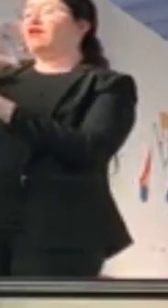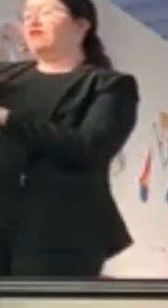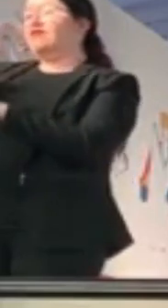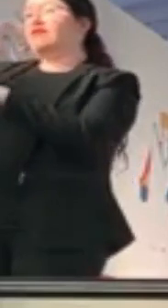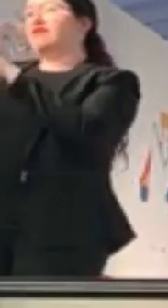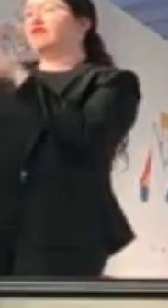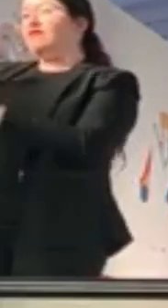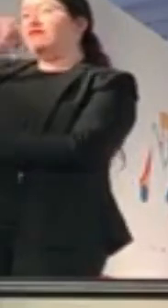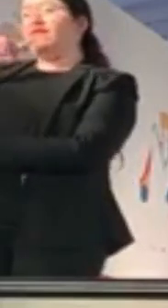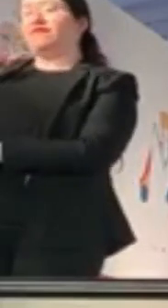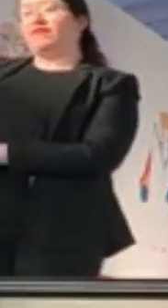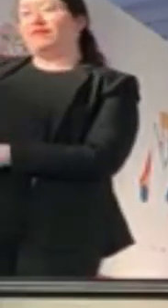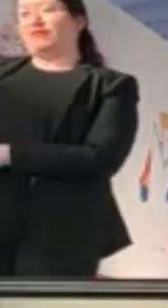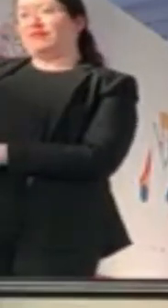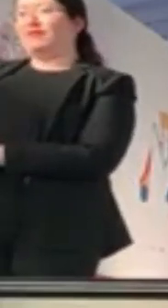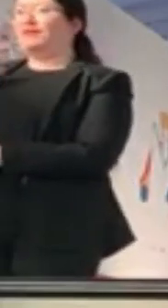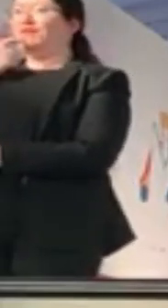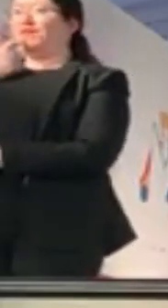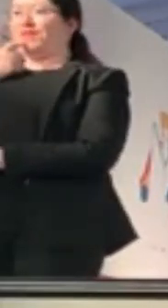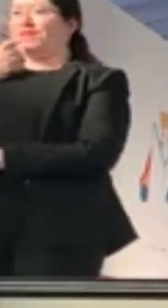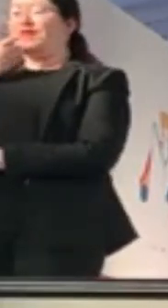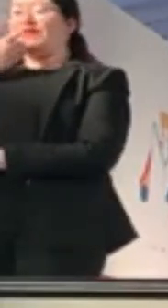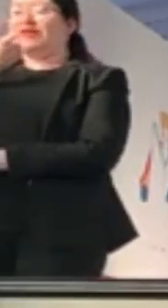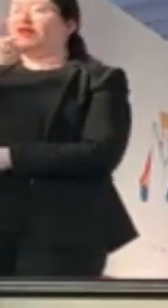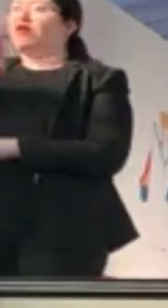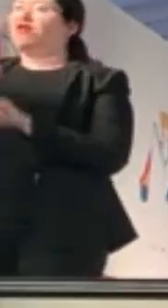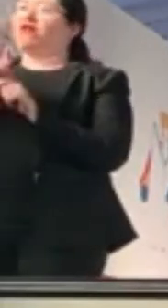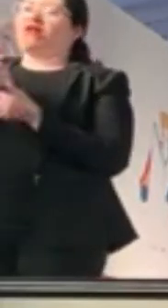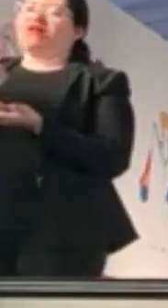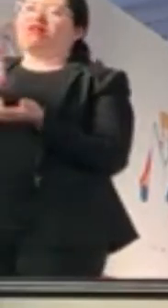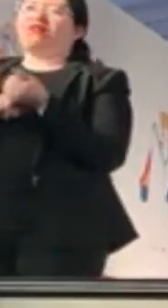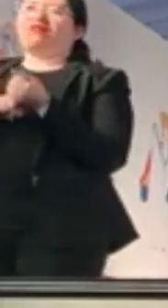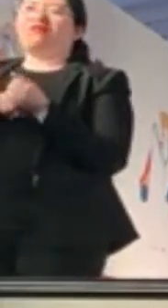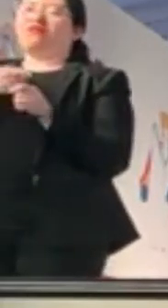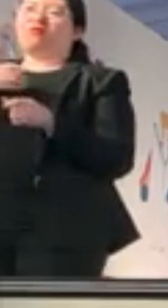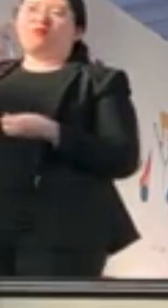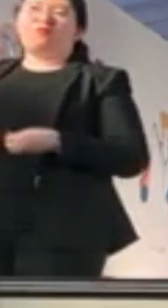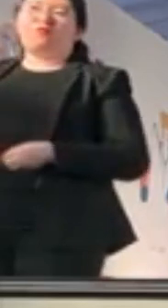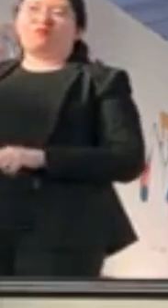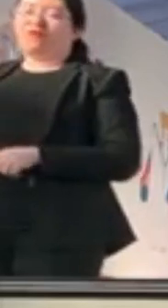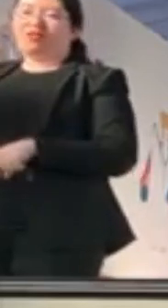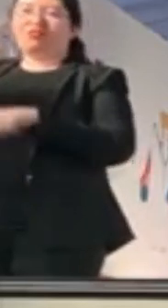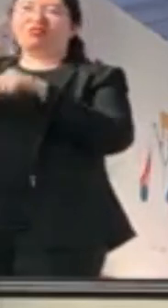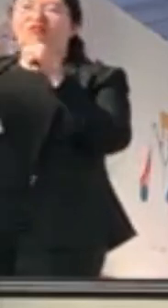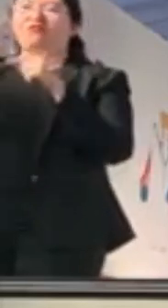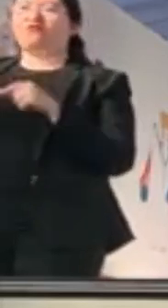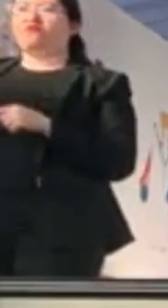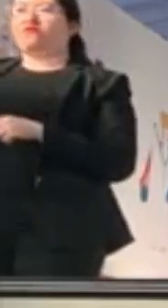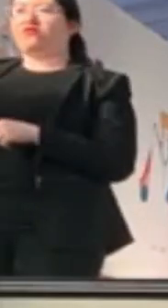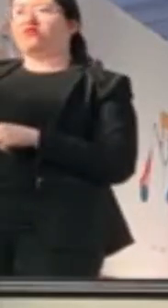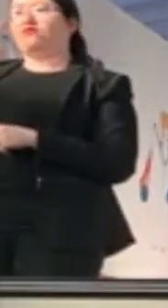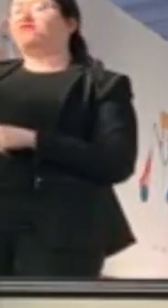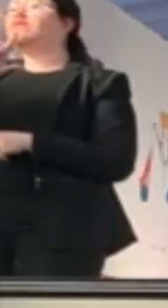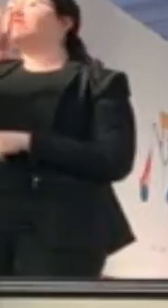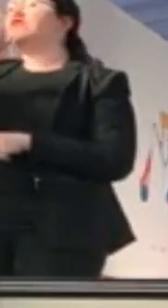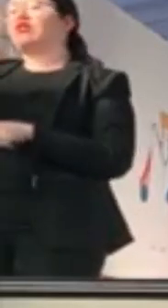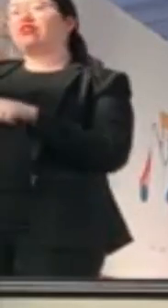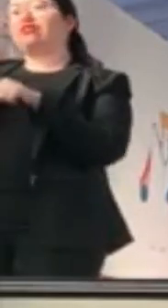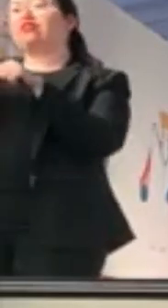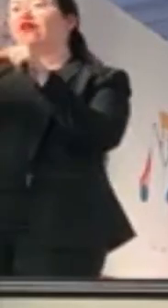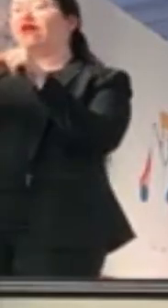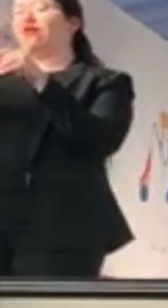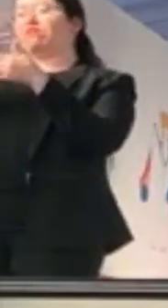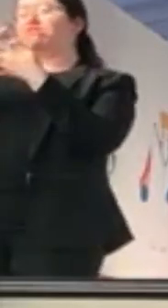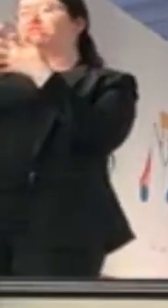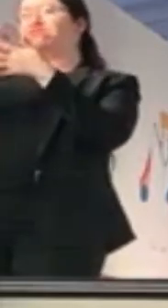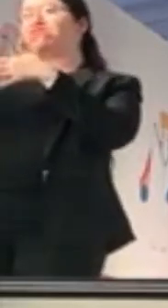de gobierno López Obrador, donde se le inventó un ilícito, se le quitó el fuero, se buscó deponerlo del cargo, meterlo